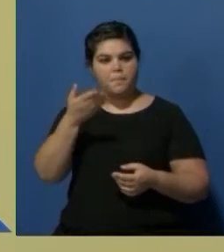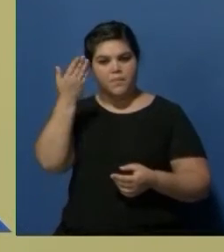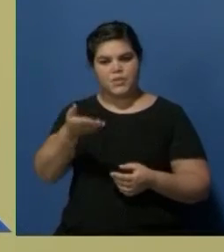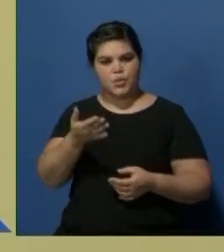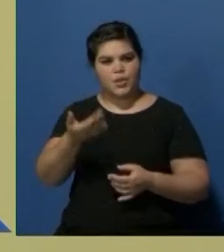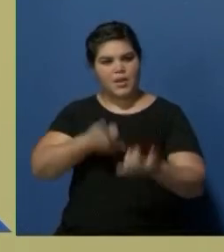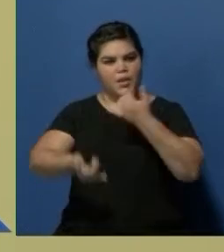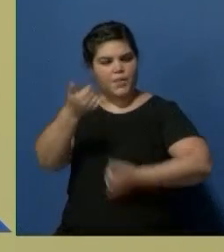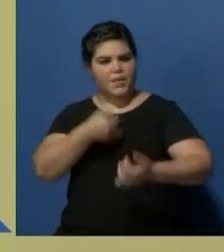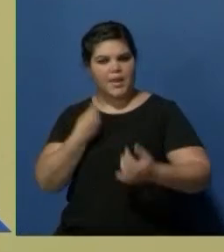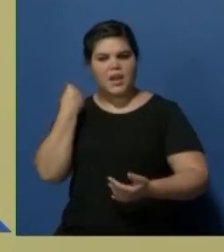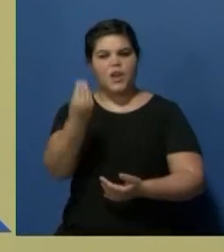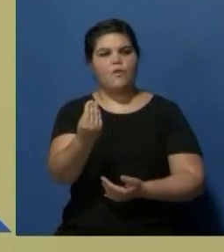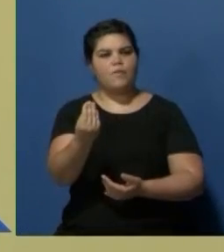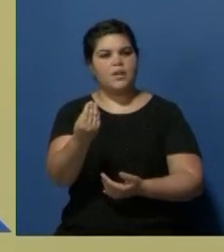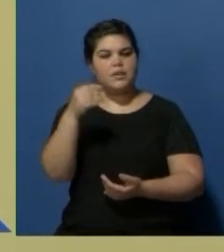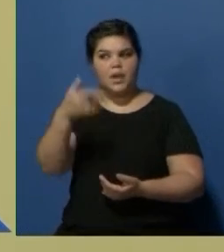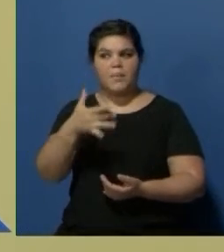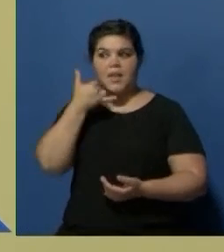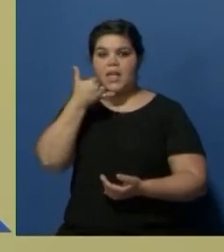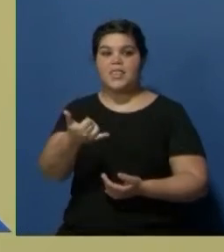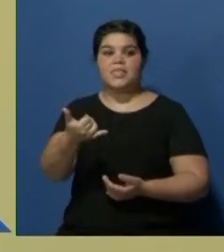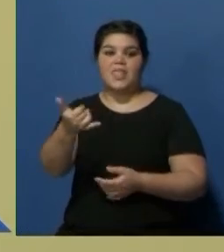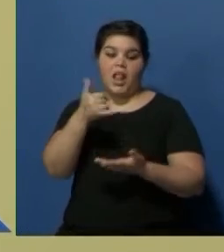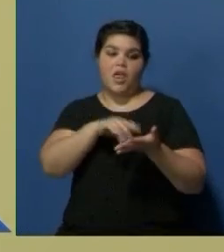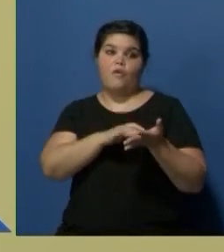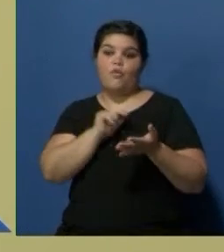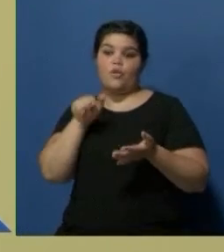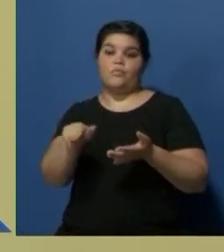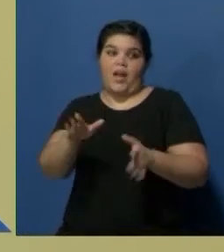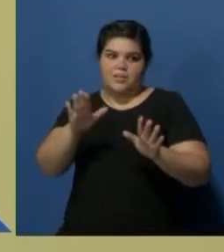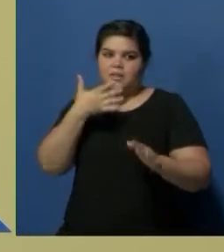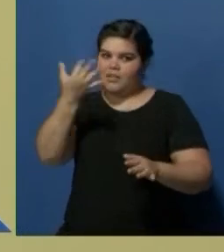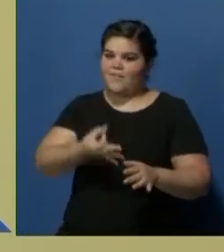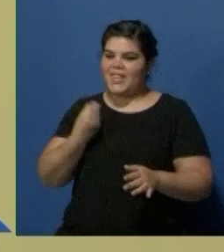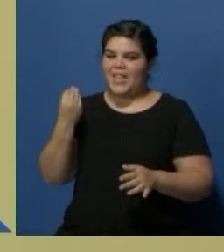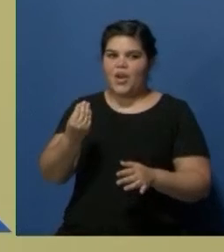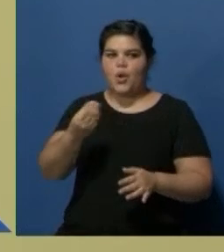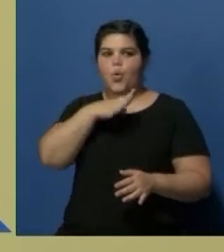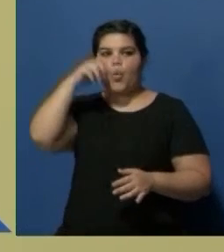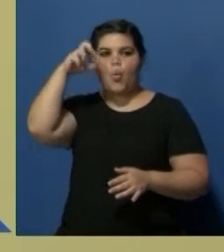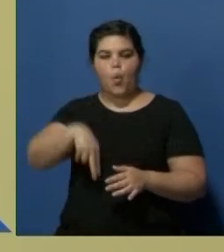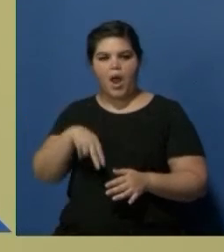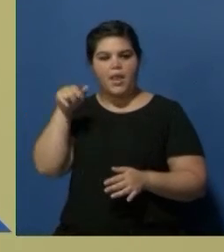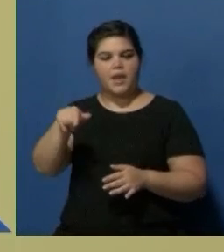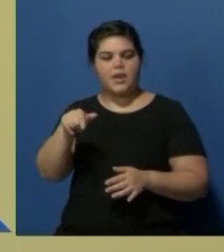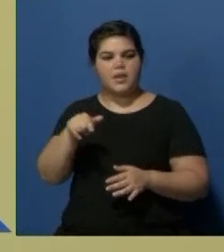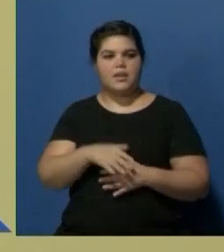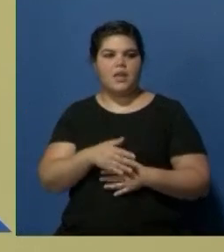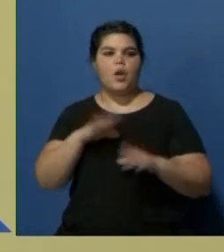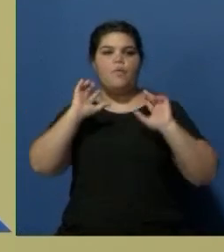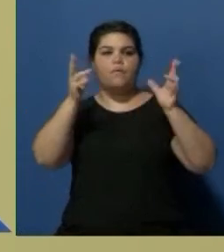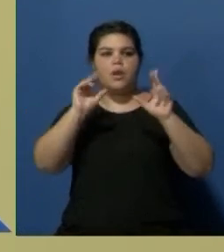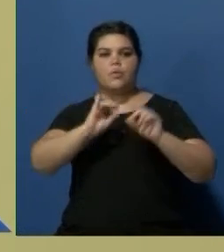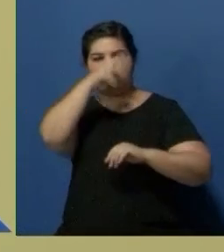decían referentes, pregunté referentes y me pasaron su teléfono. Así que me parece que trajimos a un referente, Juan Pablo Mayorana, del equipo de vóley de aquí de la Universidad